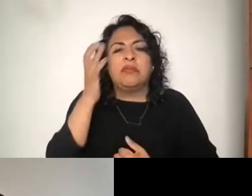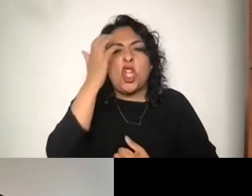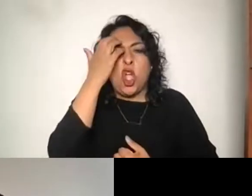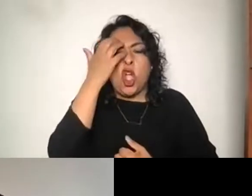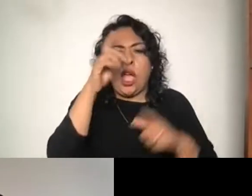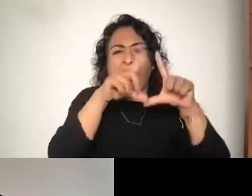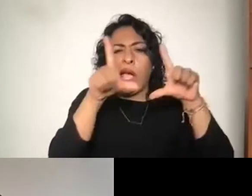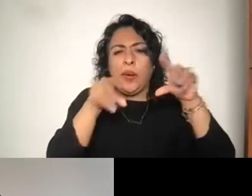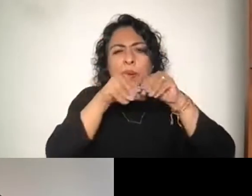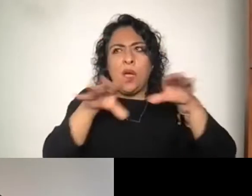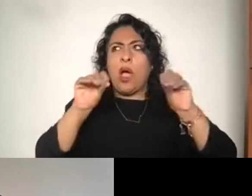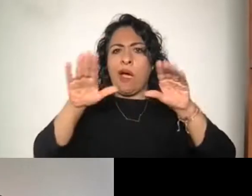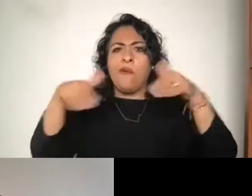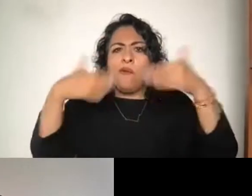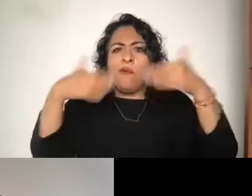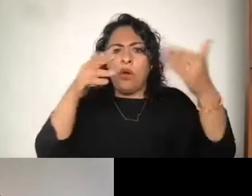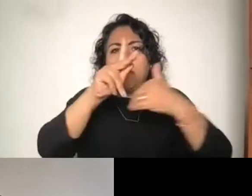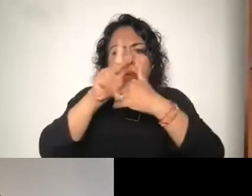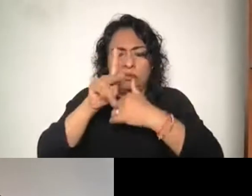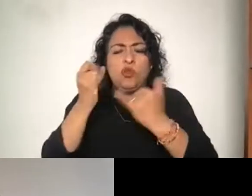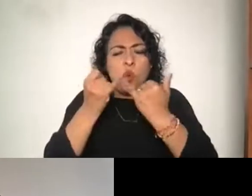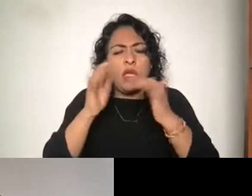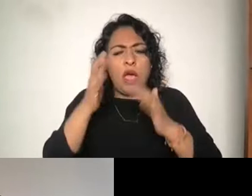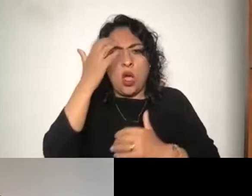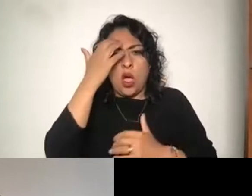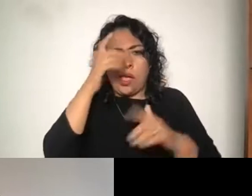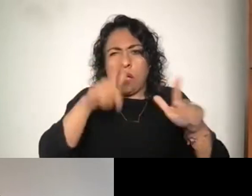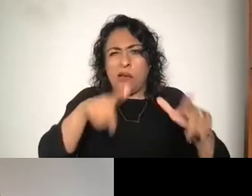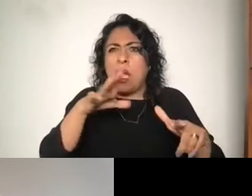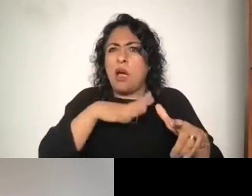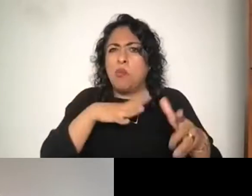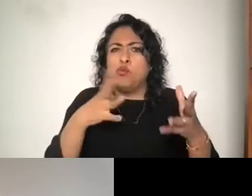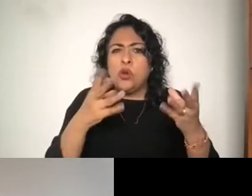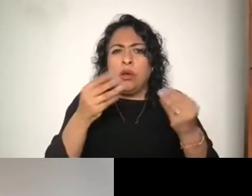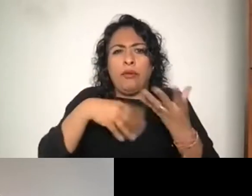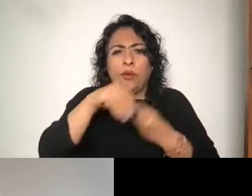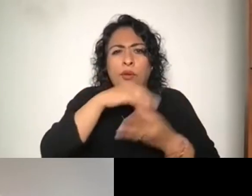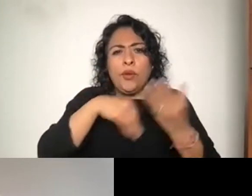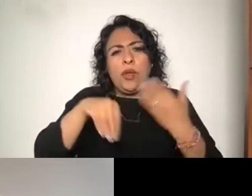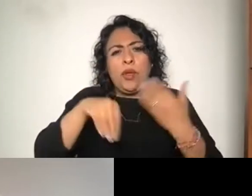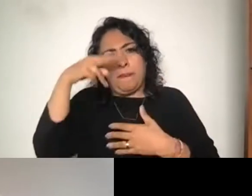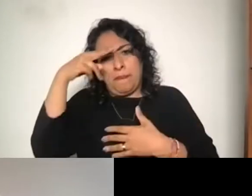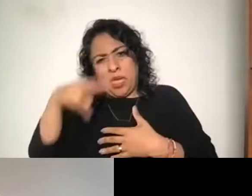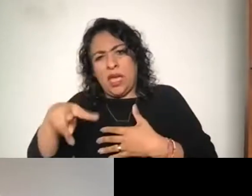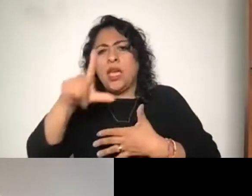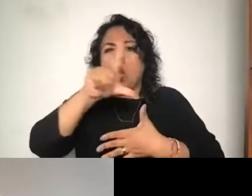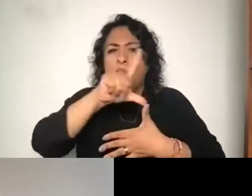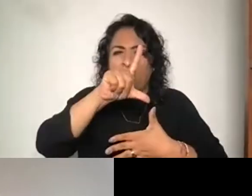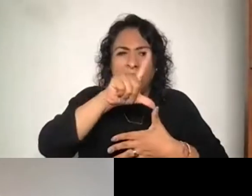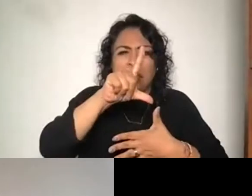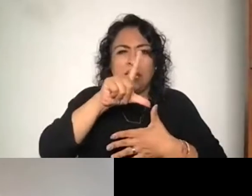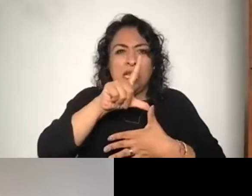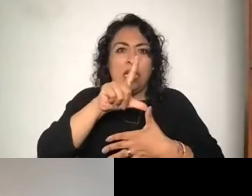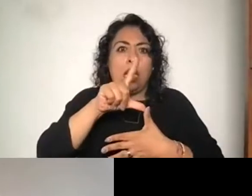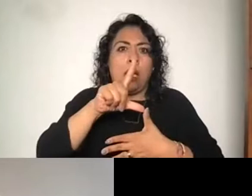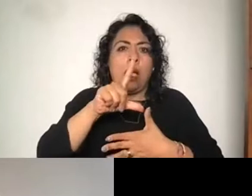país y fuera del país. Es una plataforma que tiene más movimiento en México y en América Latina que Amazon. Amazon tiene